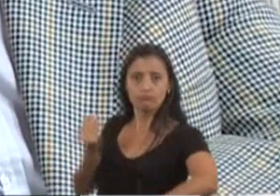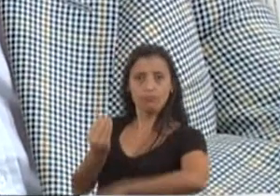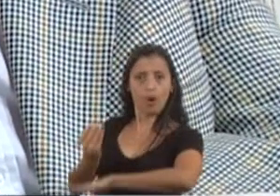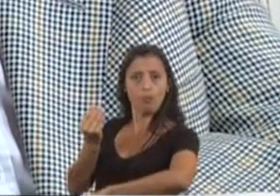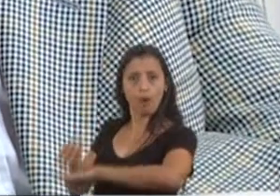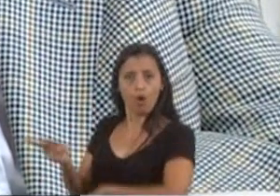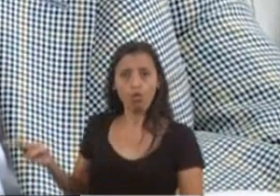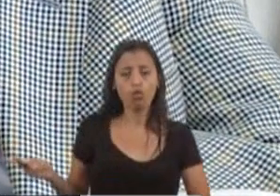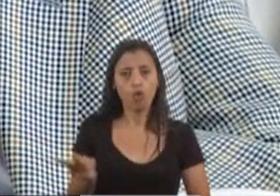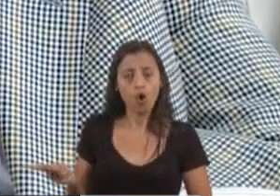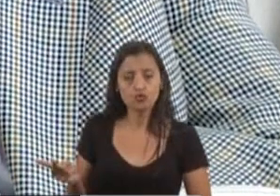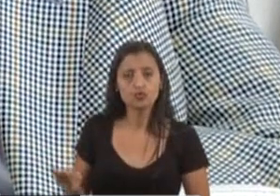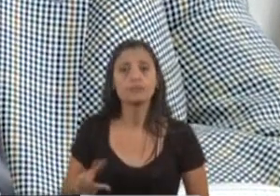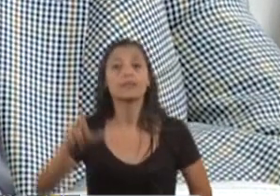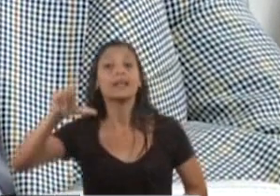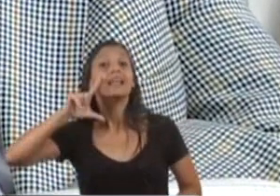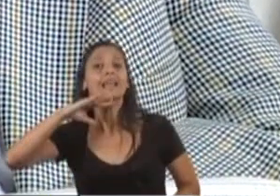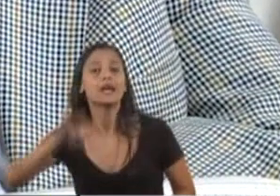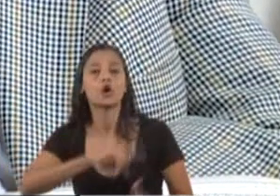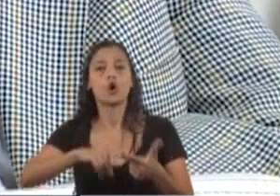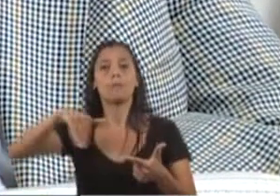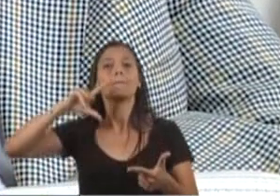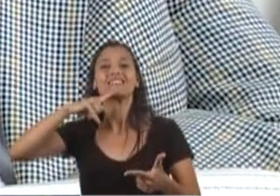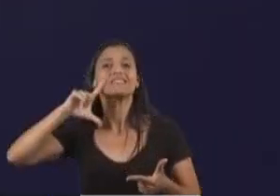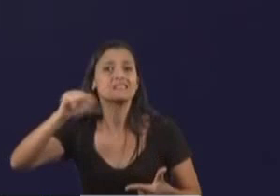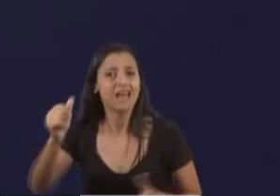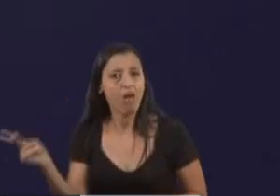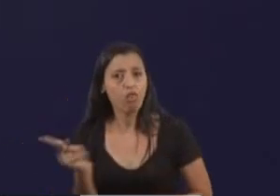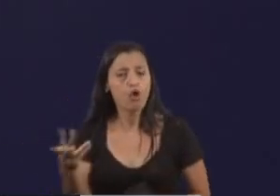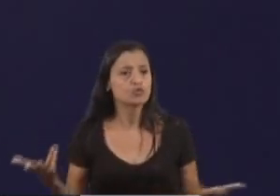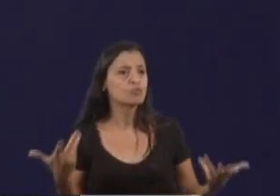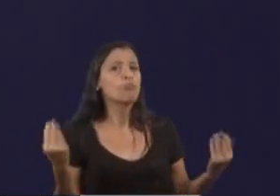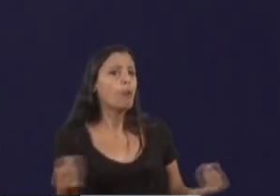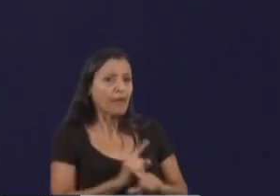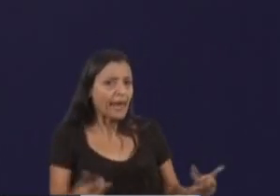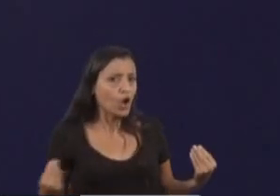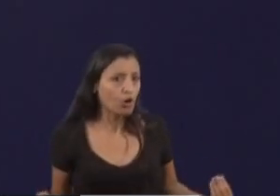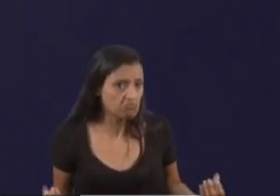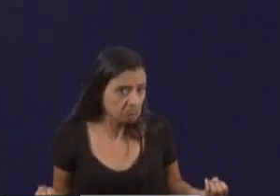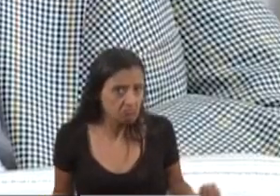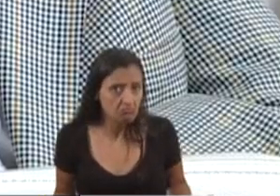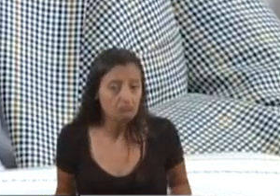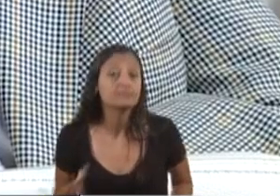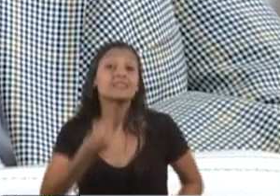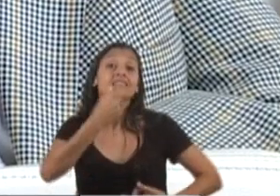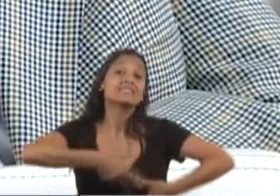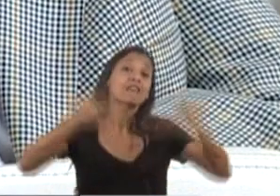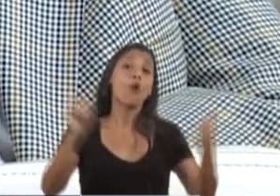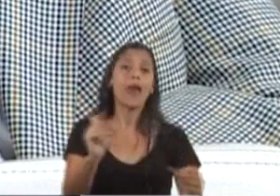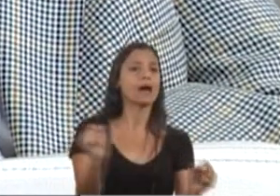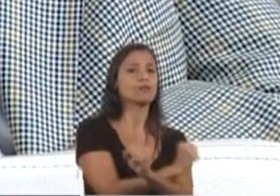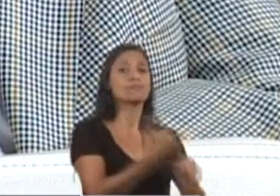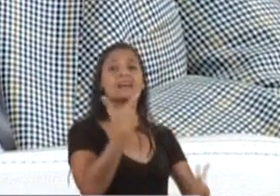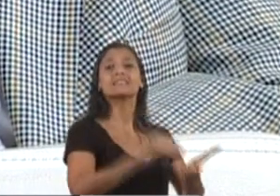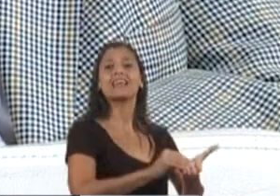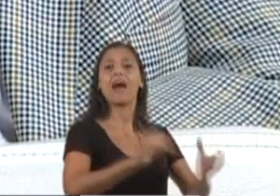sus funciones los doctores Lijo y García Mansilla. ¿Pero por qué no irían a hacerlo? En el caso de que no lo apruebe